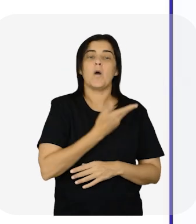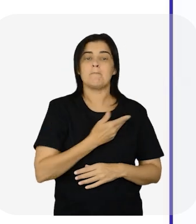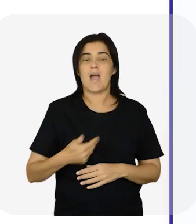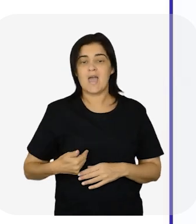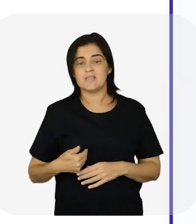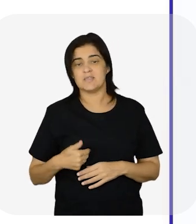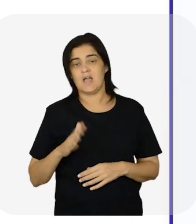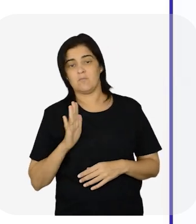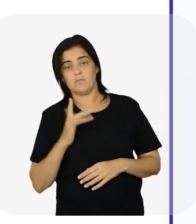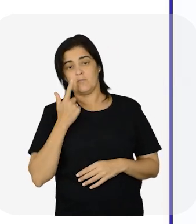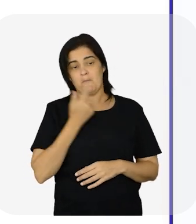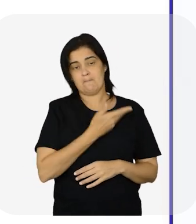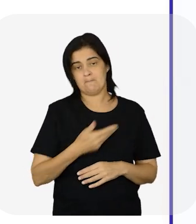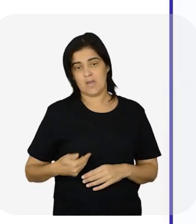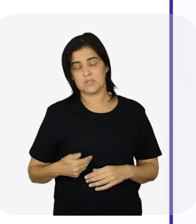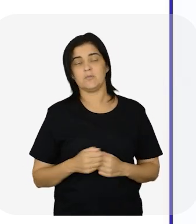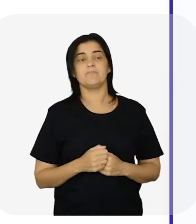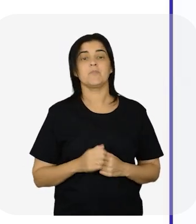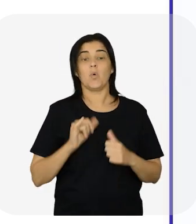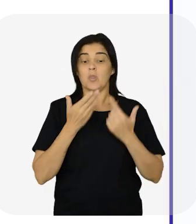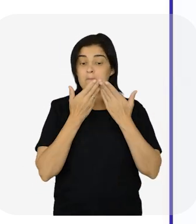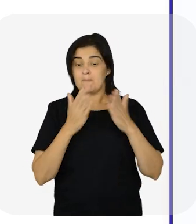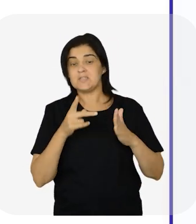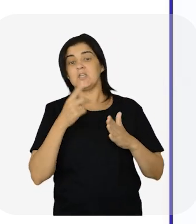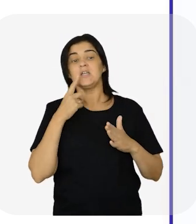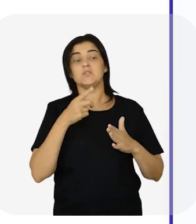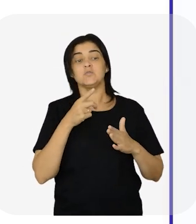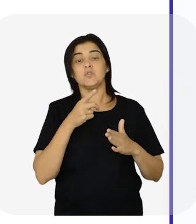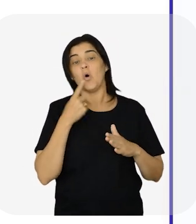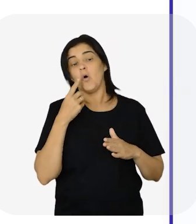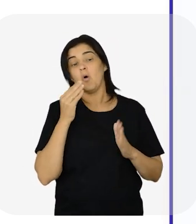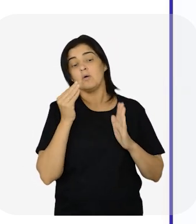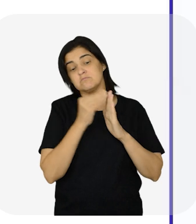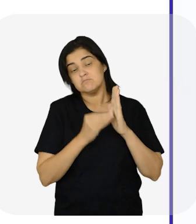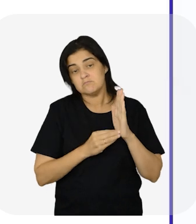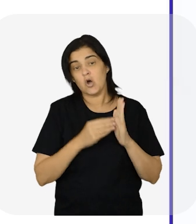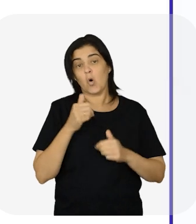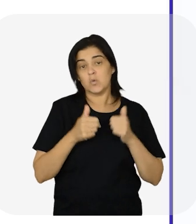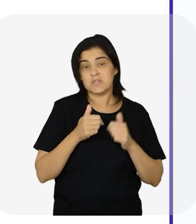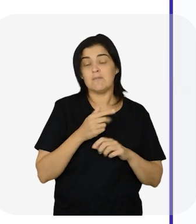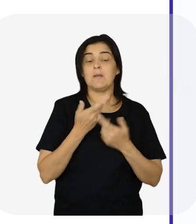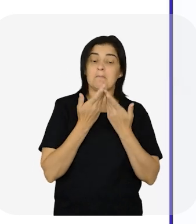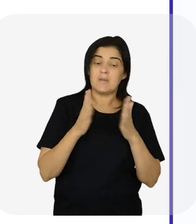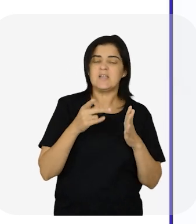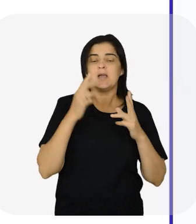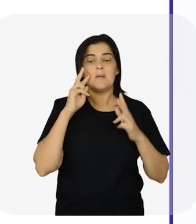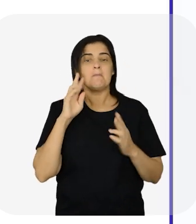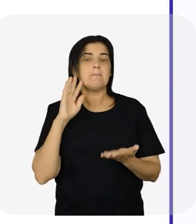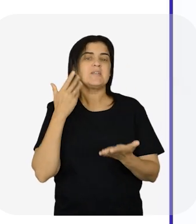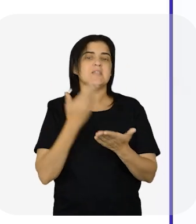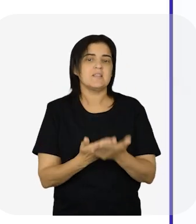maestros y maestras. Cuando se abren estos fondos concursables, decidimos presentar esta